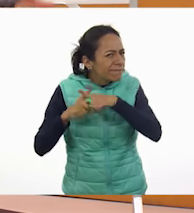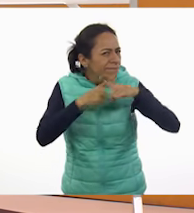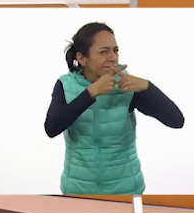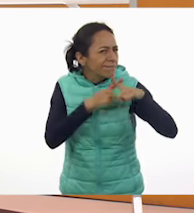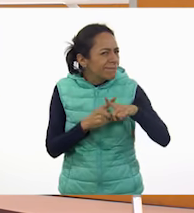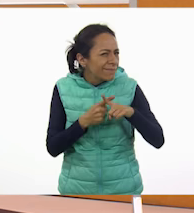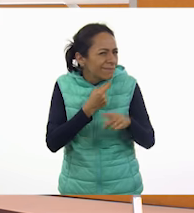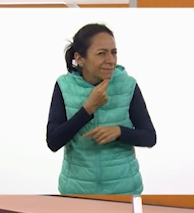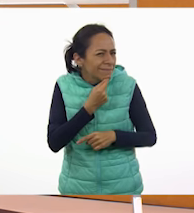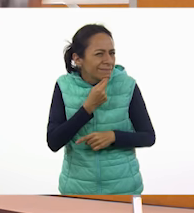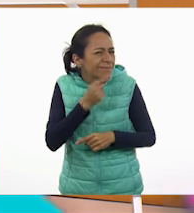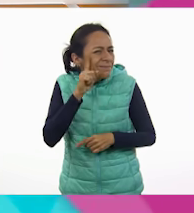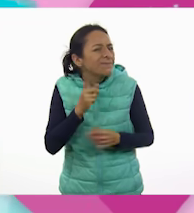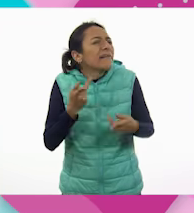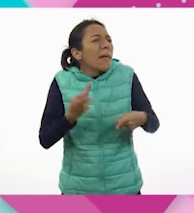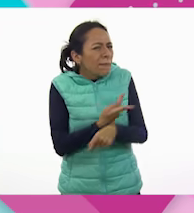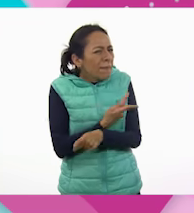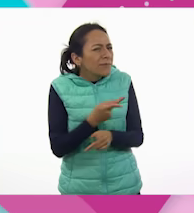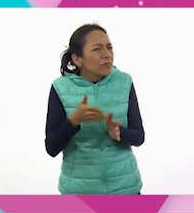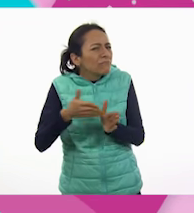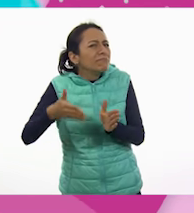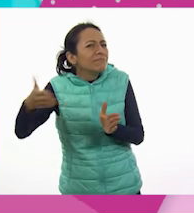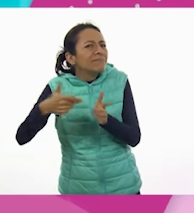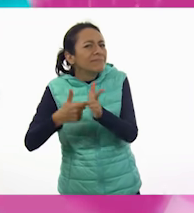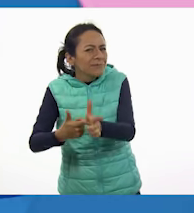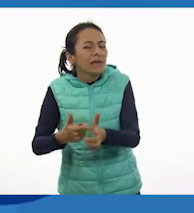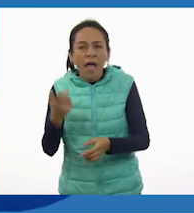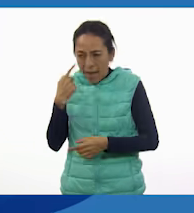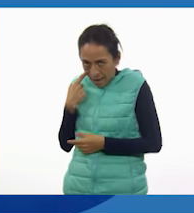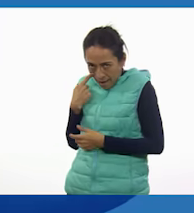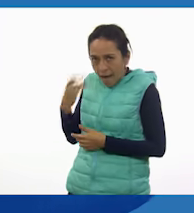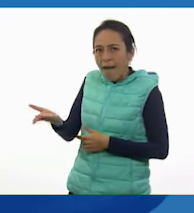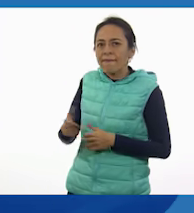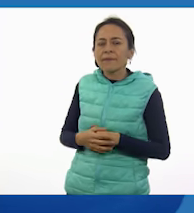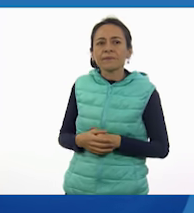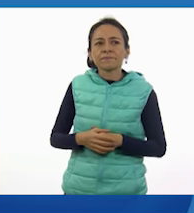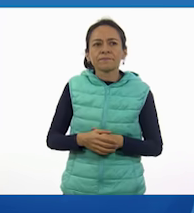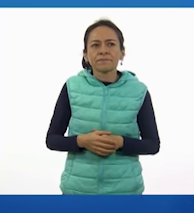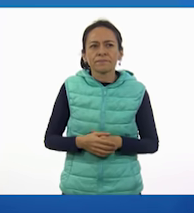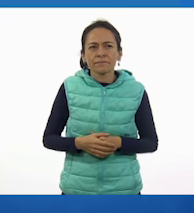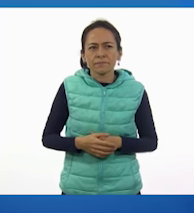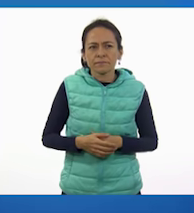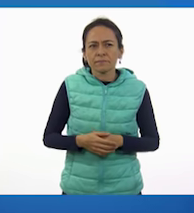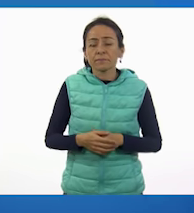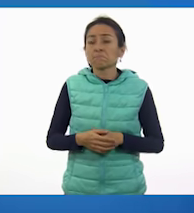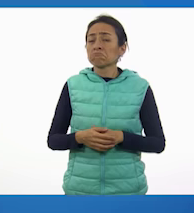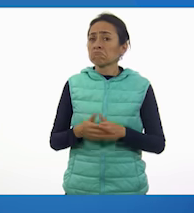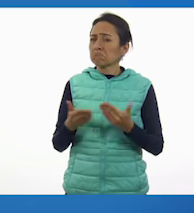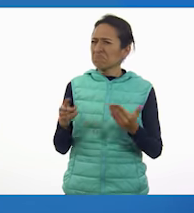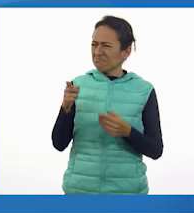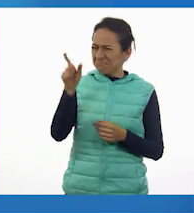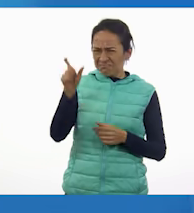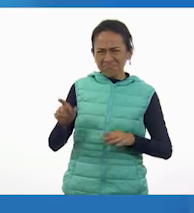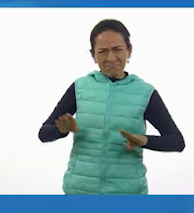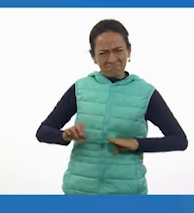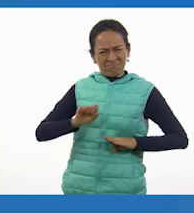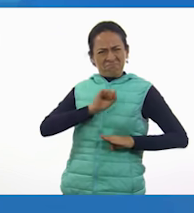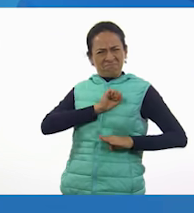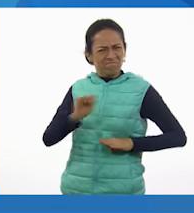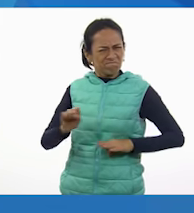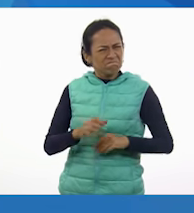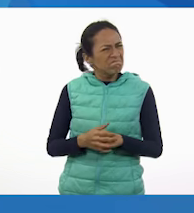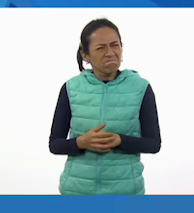pues vamos a ver cómo siguió. A ver. No puede ser tan malo como dicen si trata también a sus invitados. No